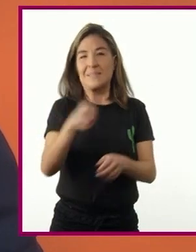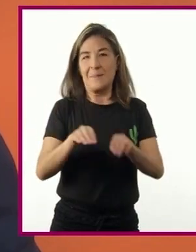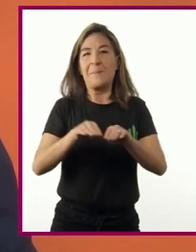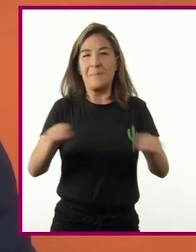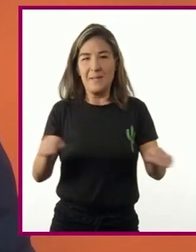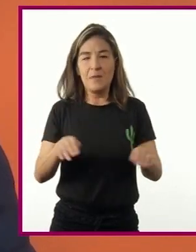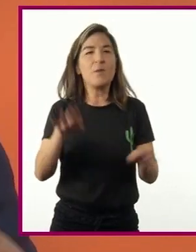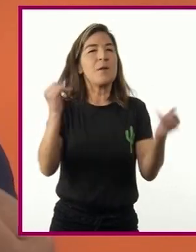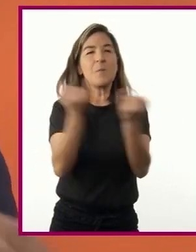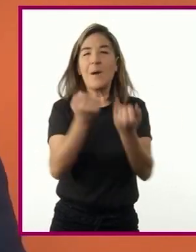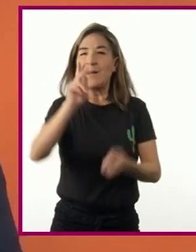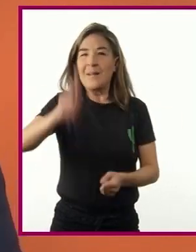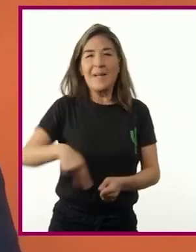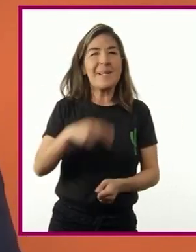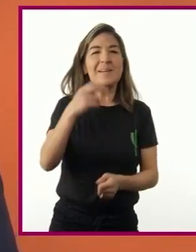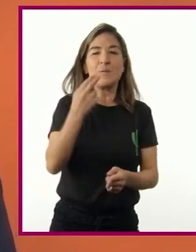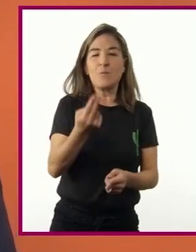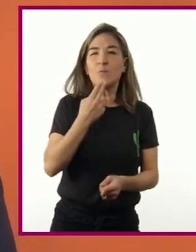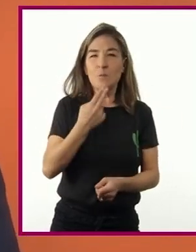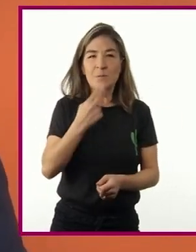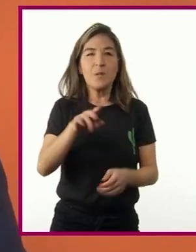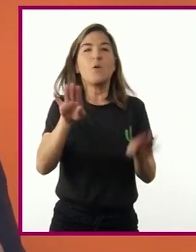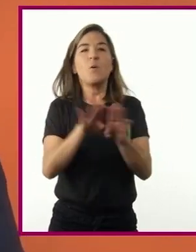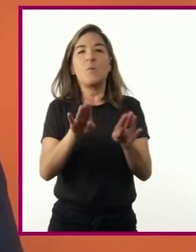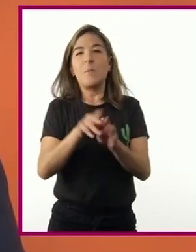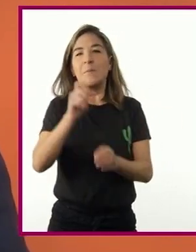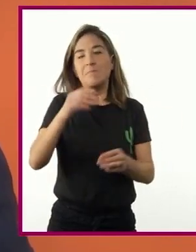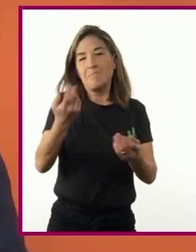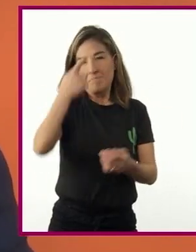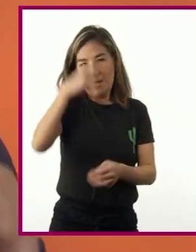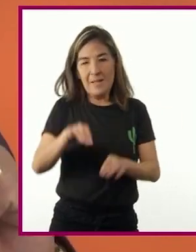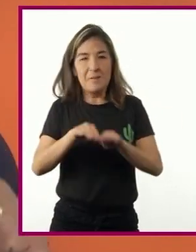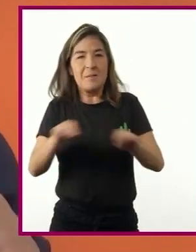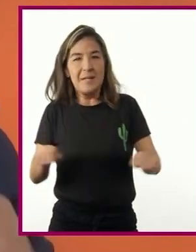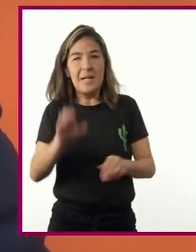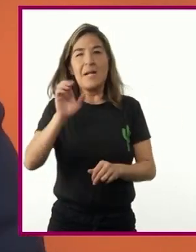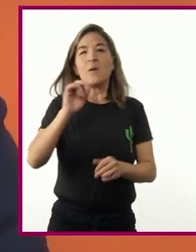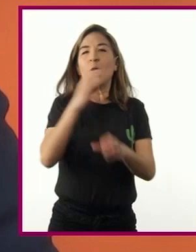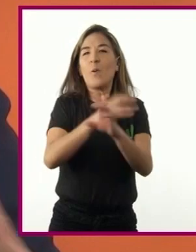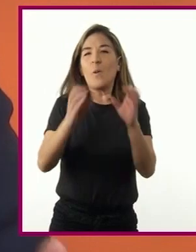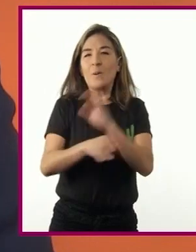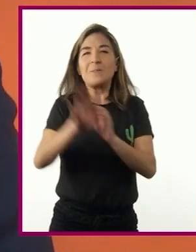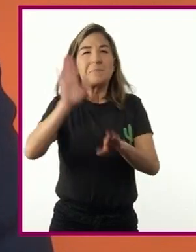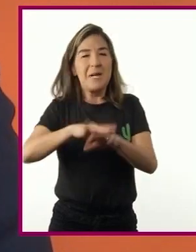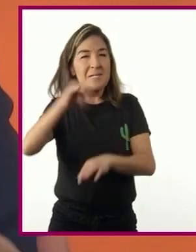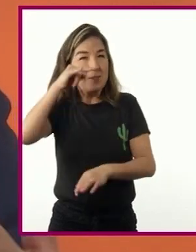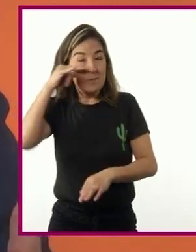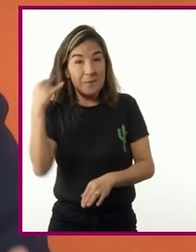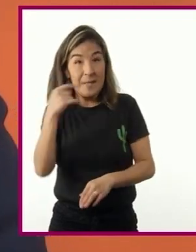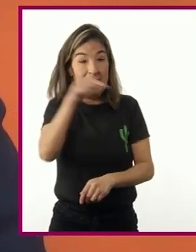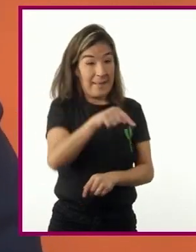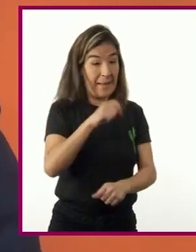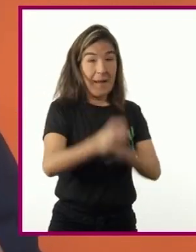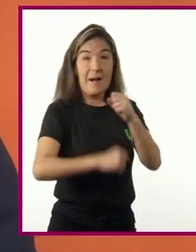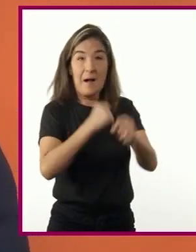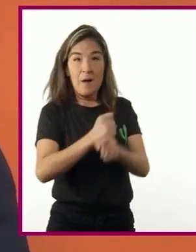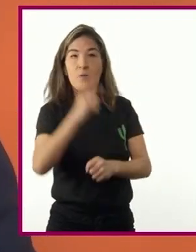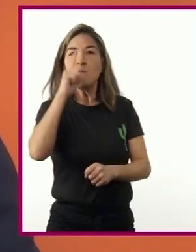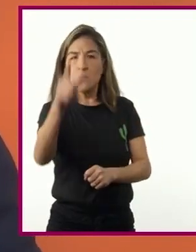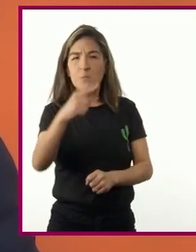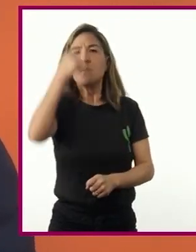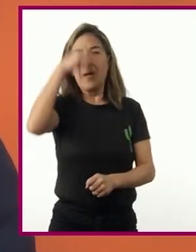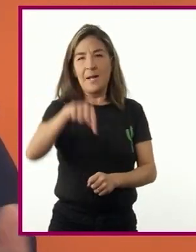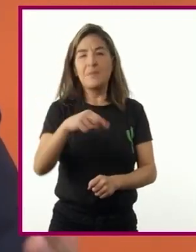como utilizamos unidades específicas para medir cosas pequeñas, el año luz se utiliza para